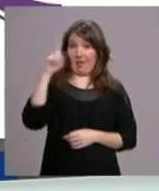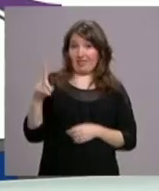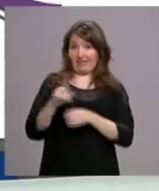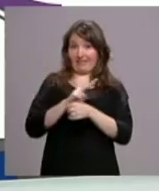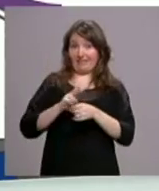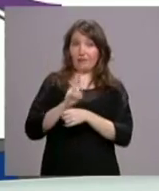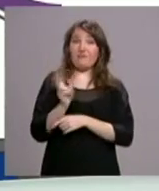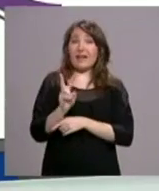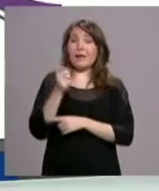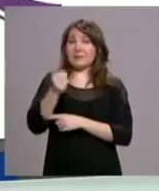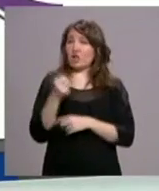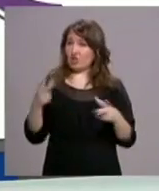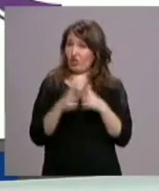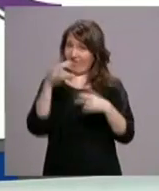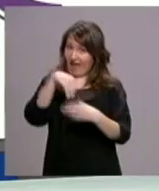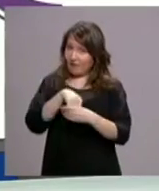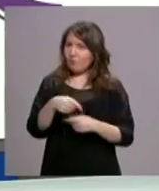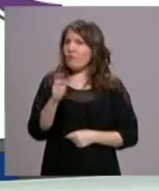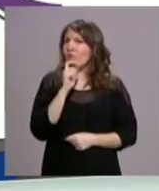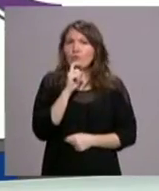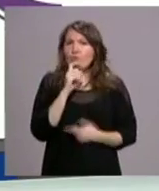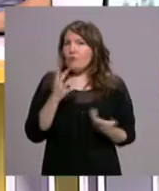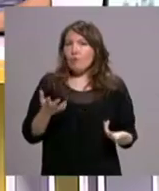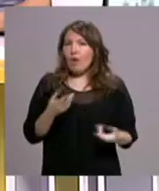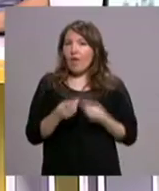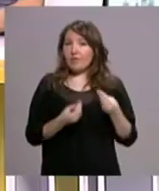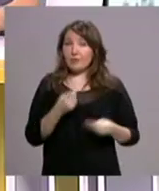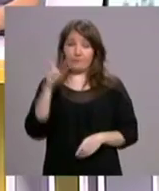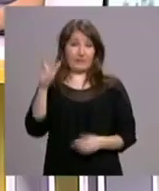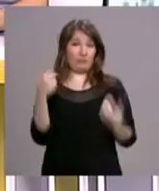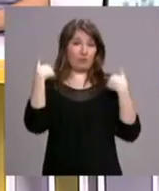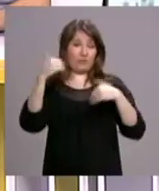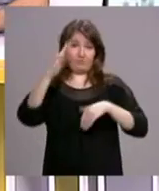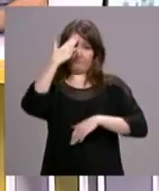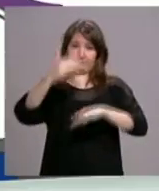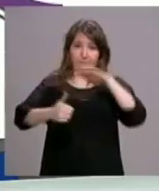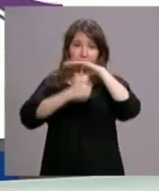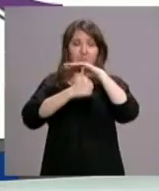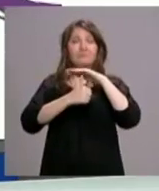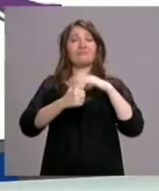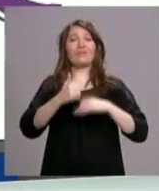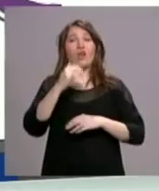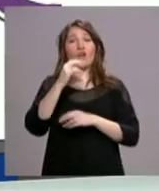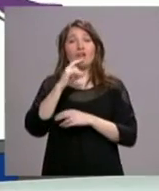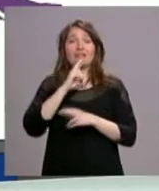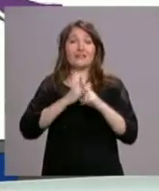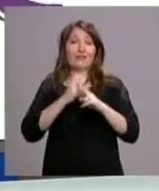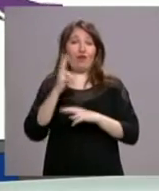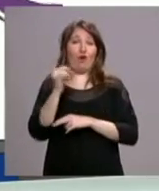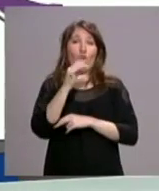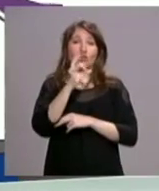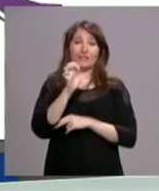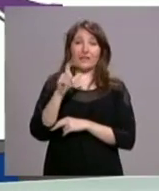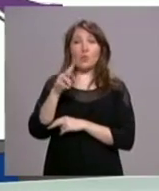Vicaría de Pastoral Social. Pero ¿cuál es el vicario, José Luis Segovia también, que muchos conoceréis? ¿Cuál es su